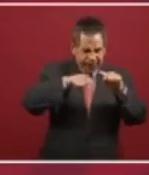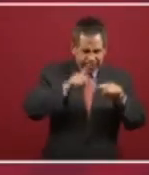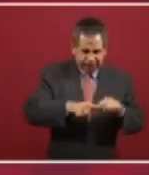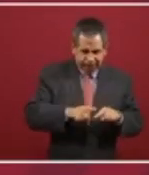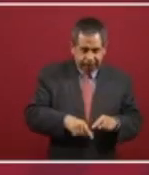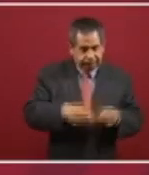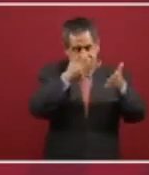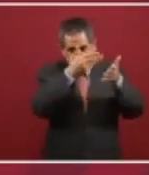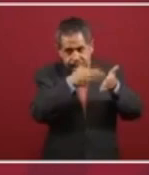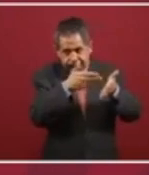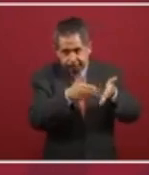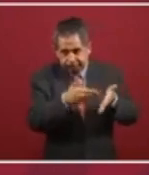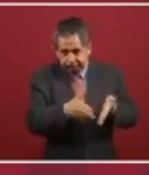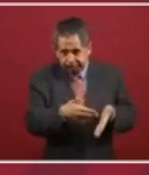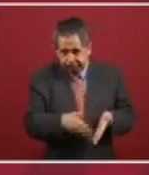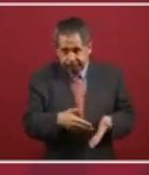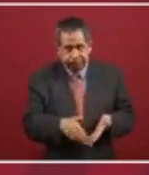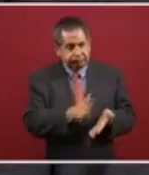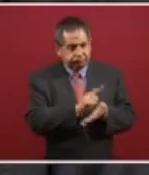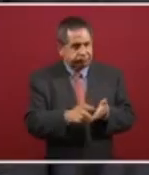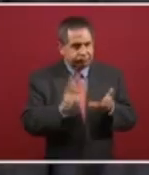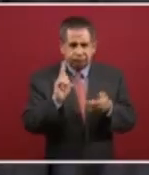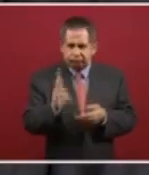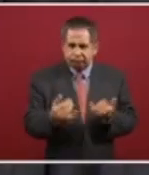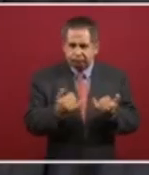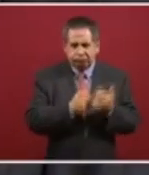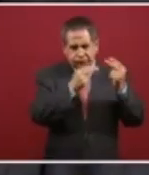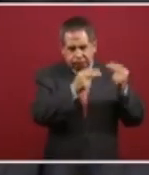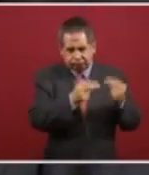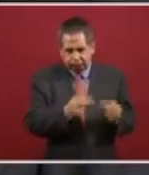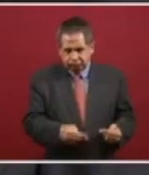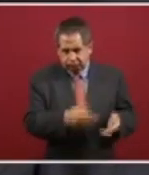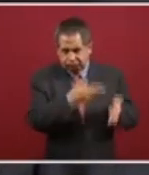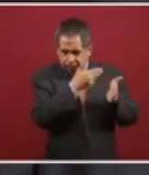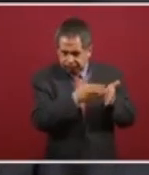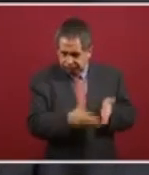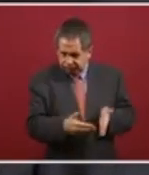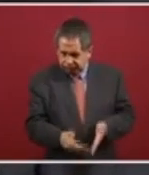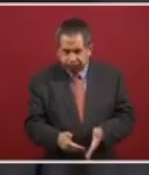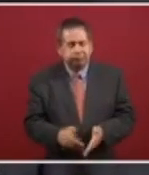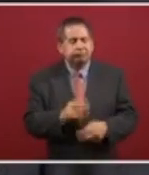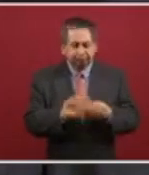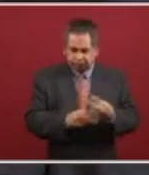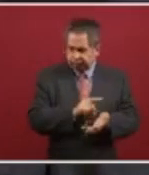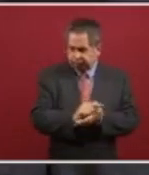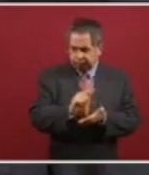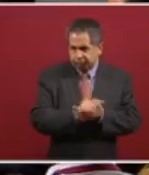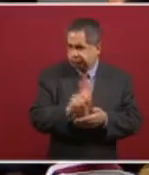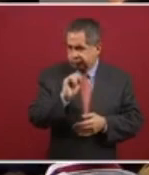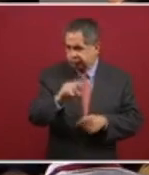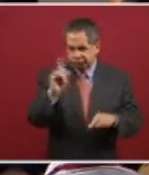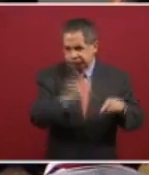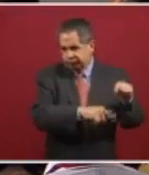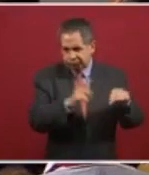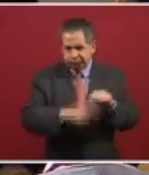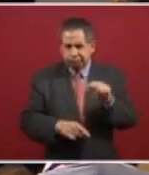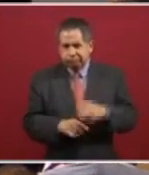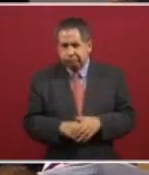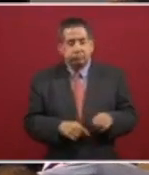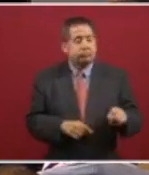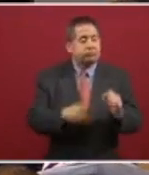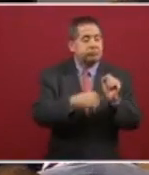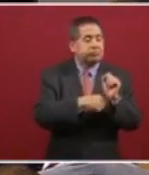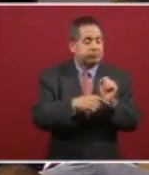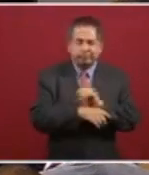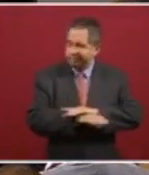arriba para abajo, como se barren las escaleras, y sí vamos a ir limpiando. No va a quedar